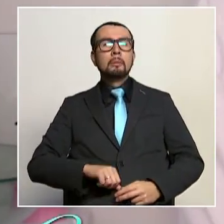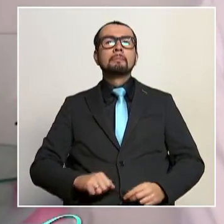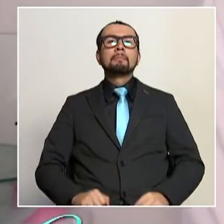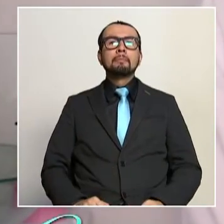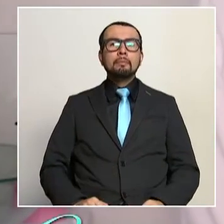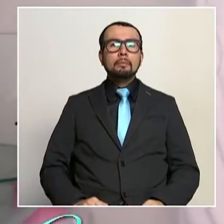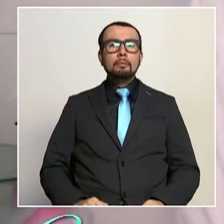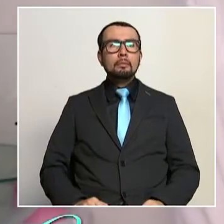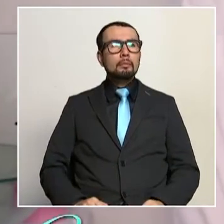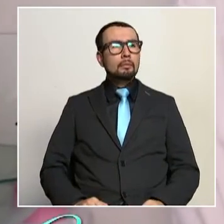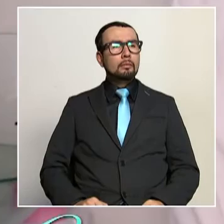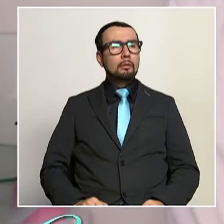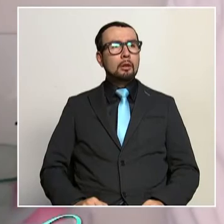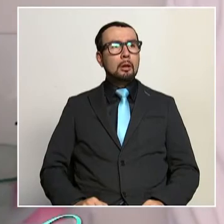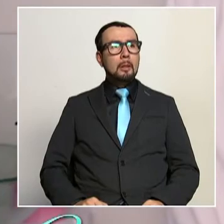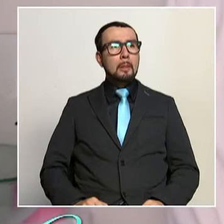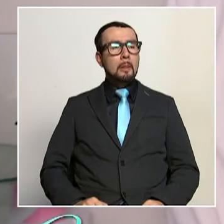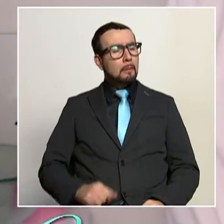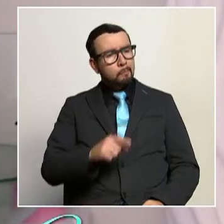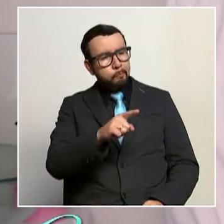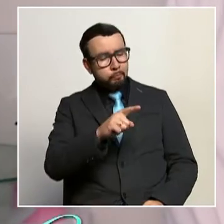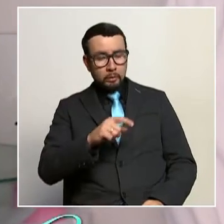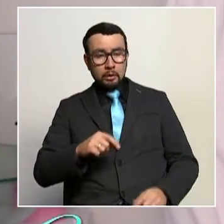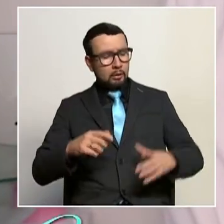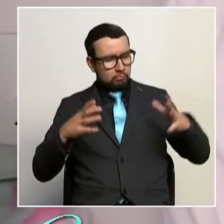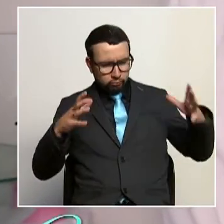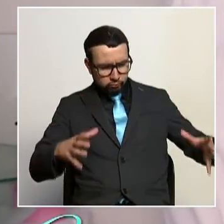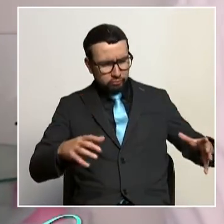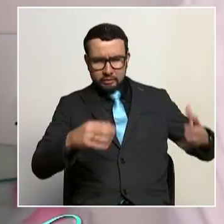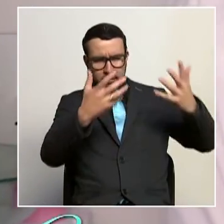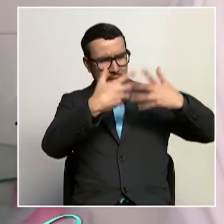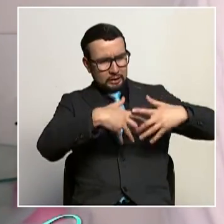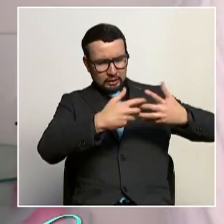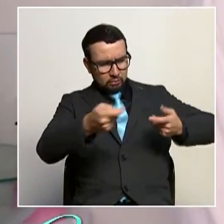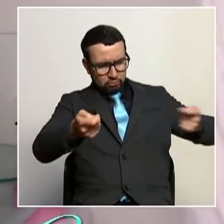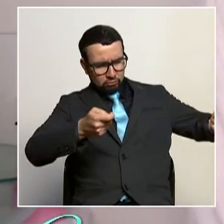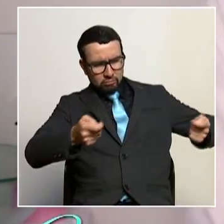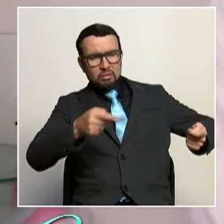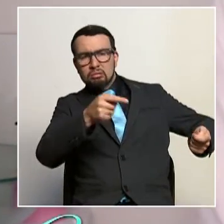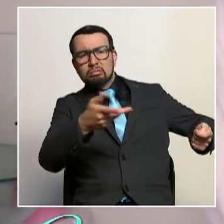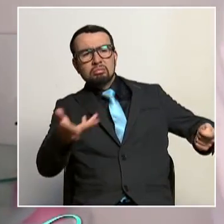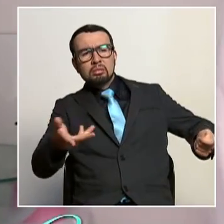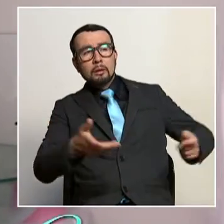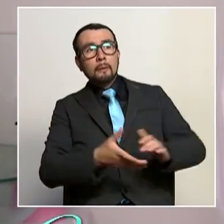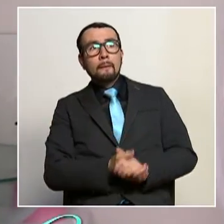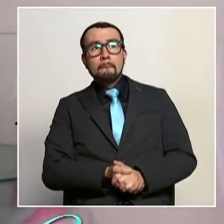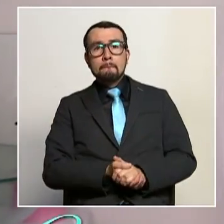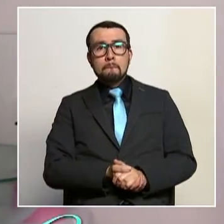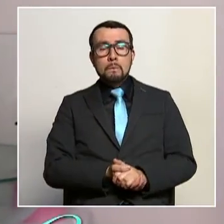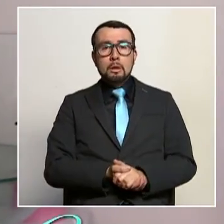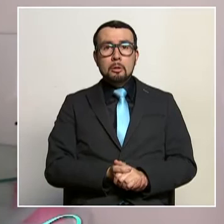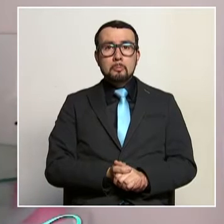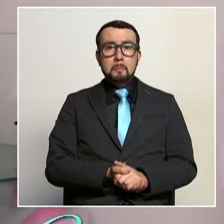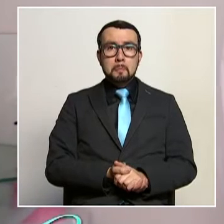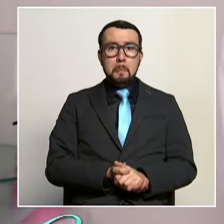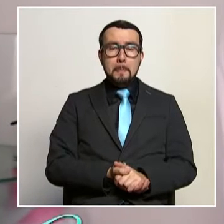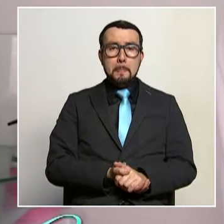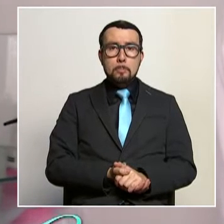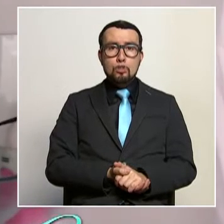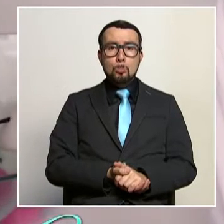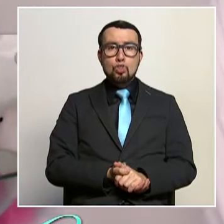El ecógrafo, veamos el equipo como tal de ecografía transvaginal. Esta es la parte, esa